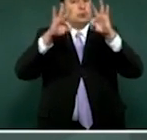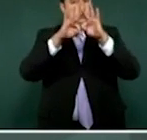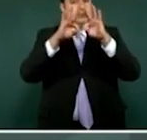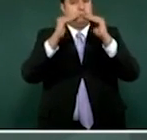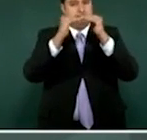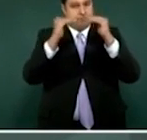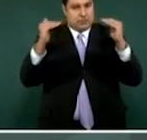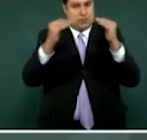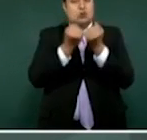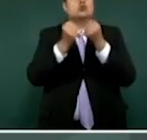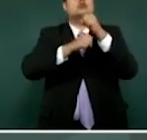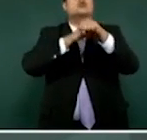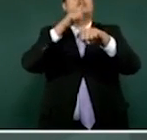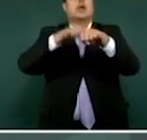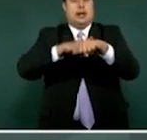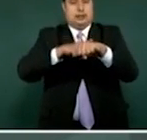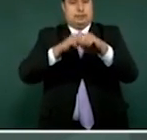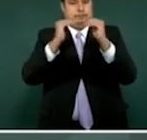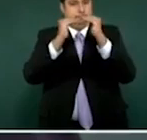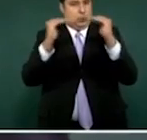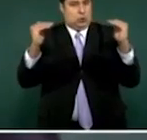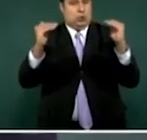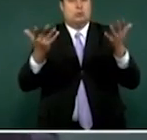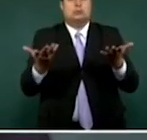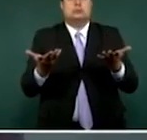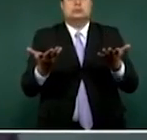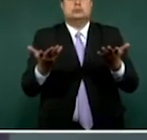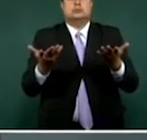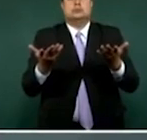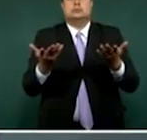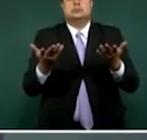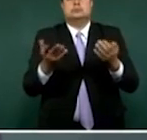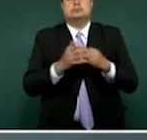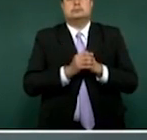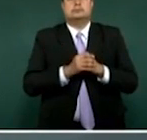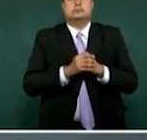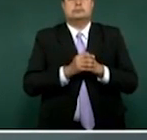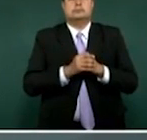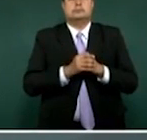en lo social, que no haya